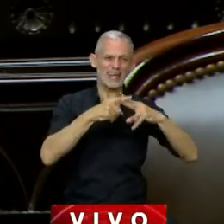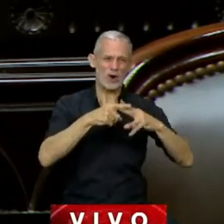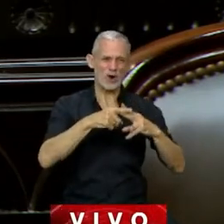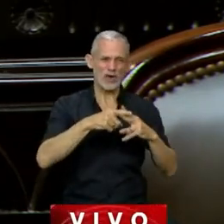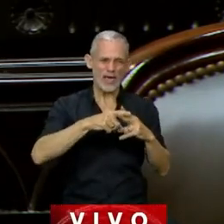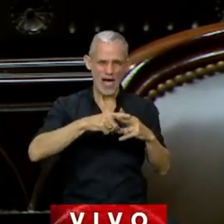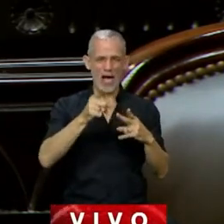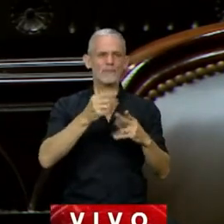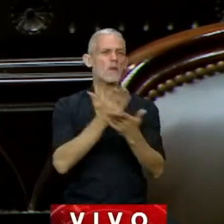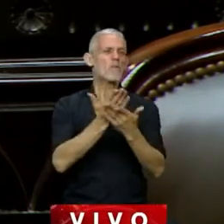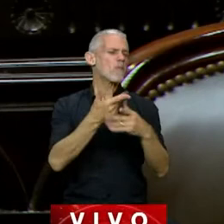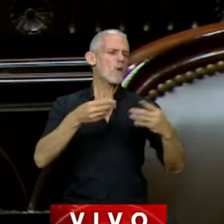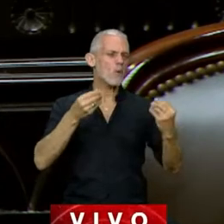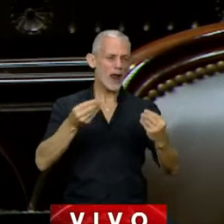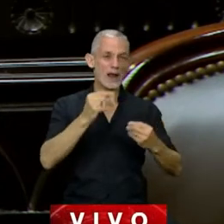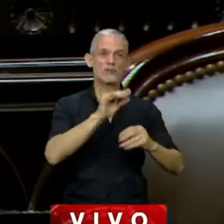proponiendo es de